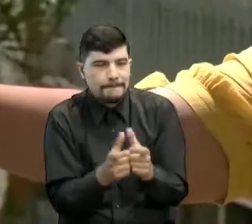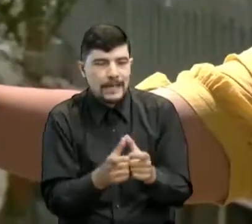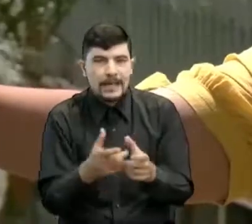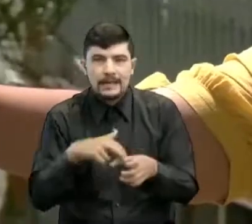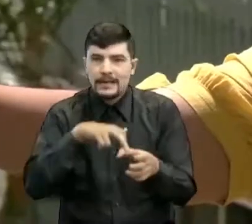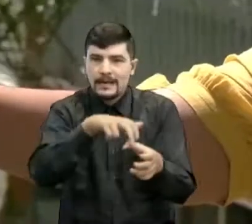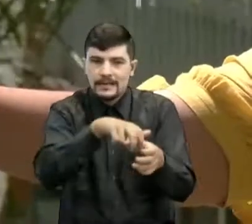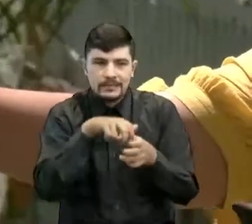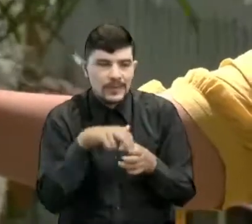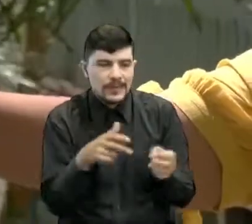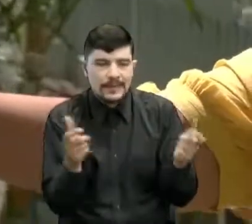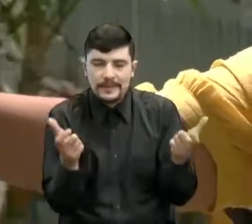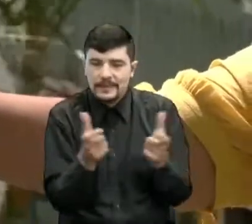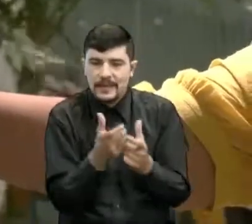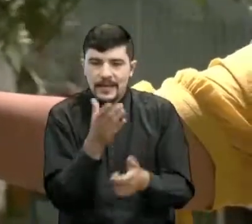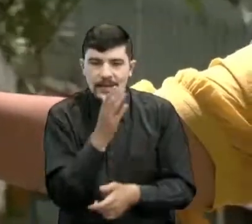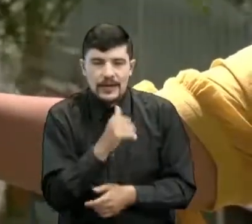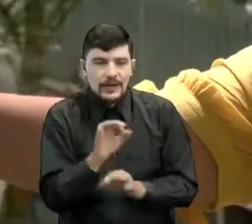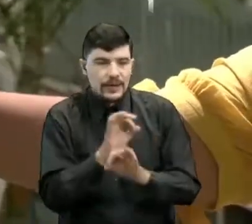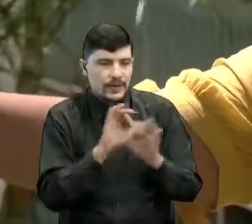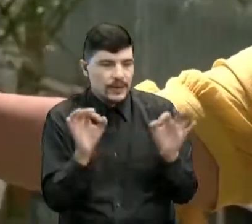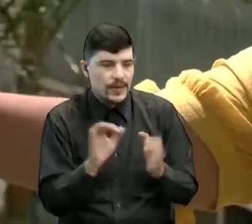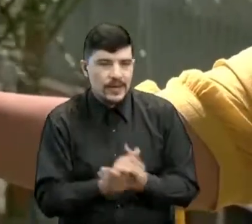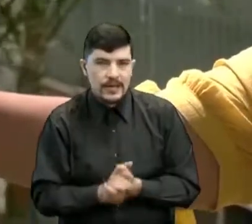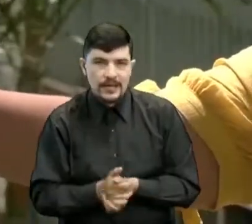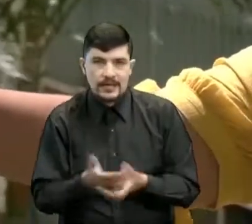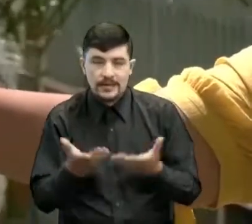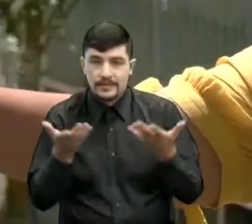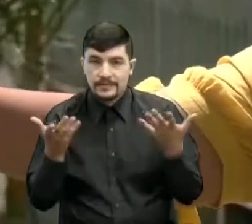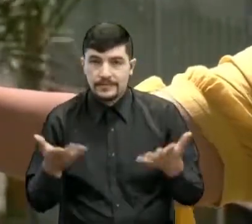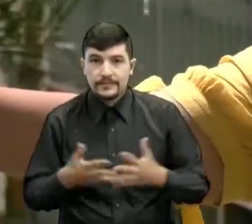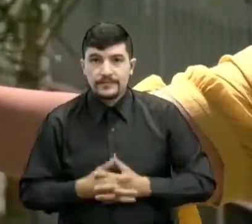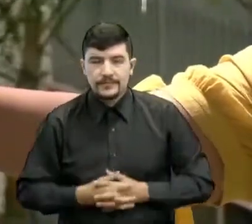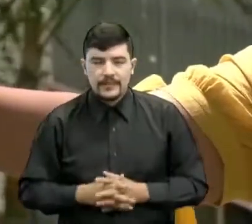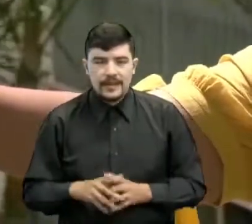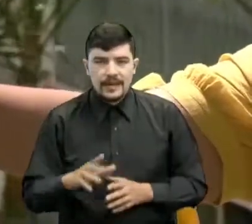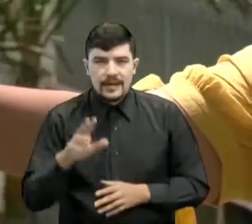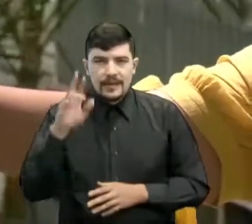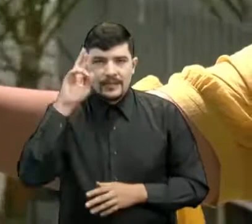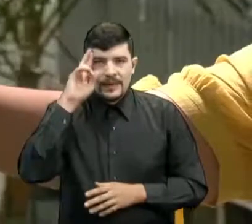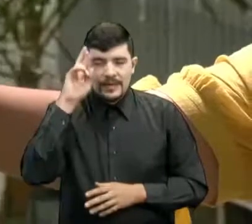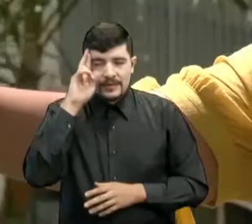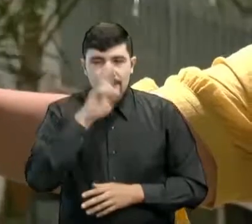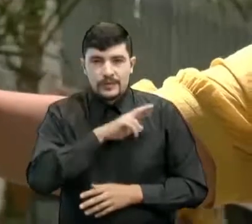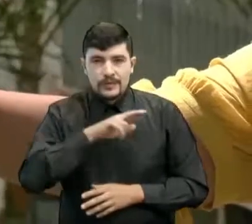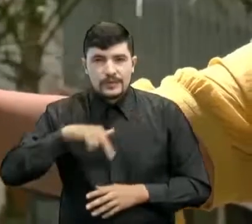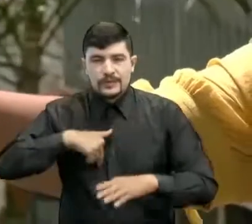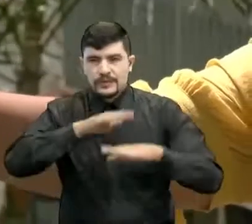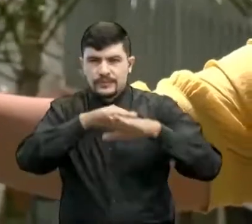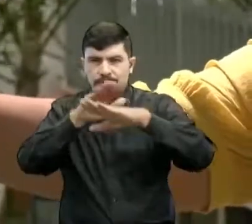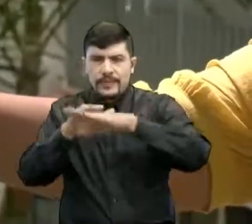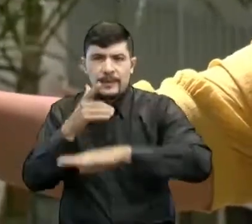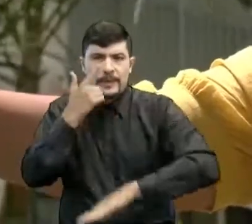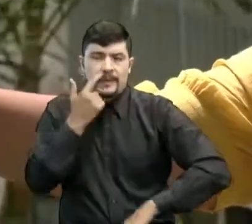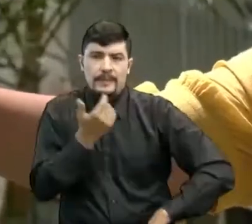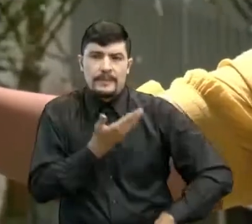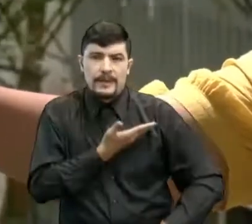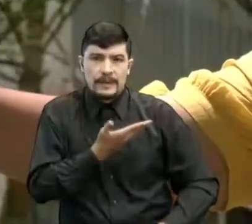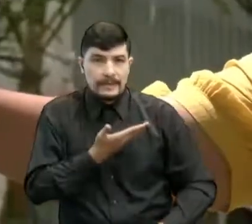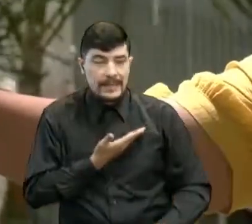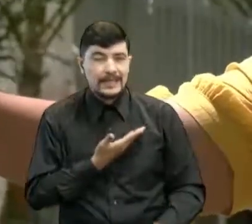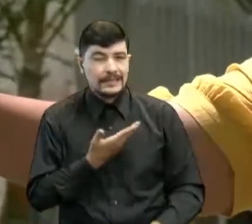transporte, en materia de alejamiento de los estudiantes. Por eso llamamos a los padres de familia que no